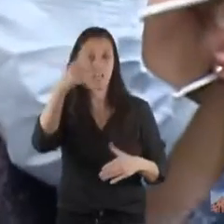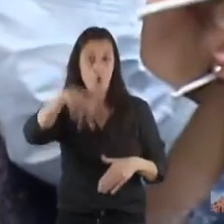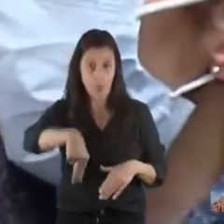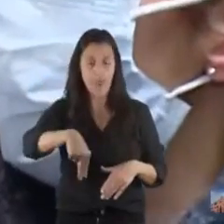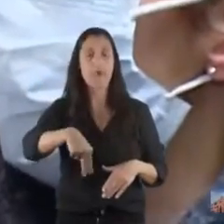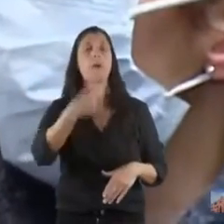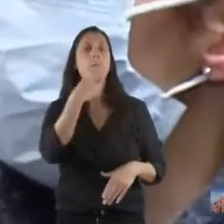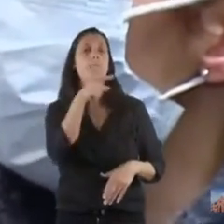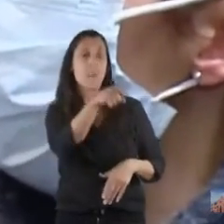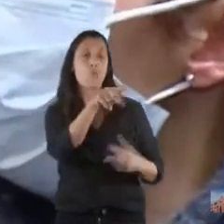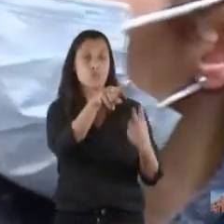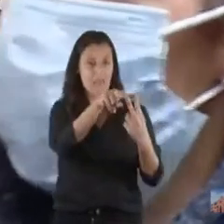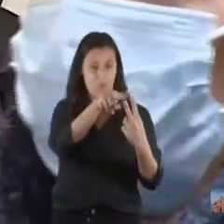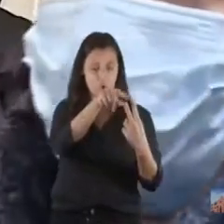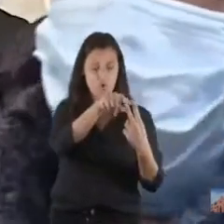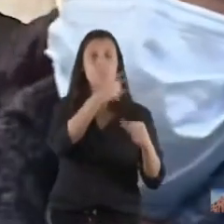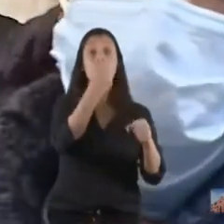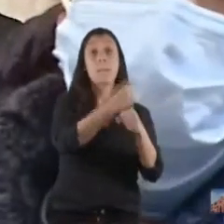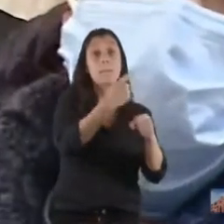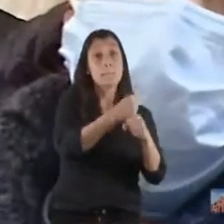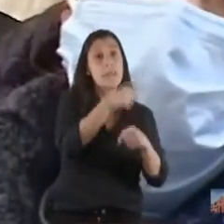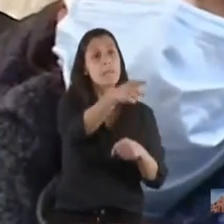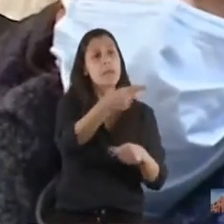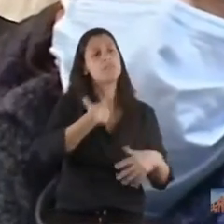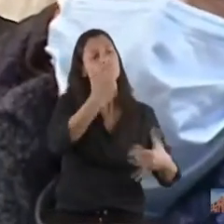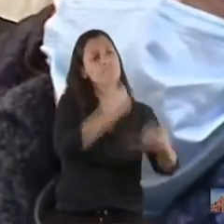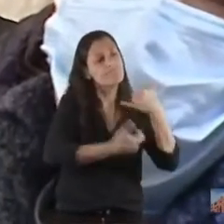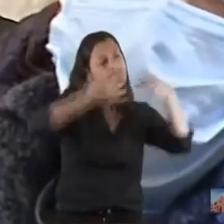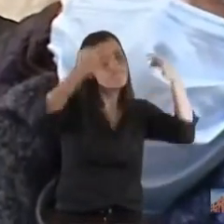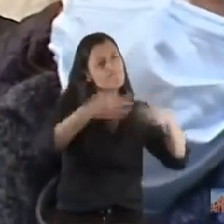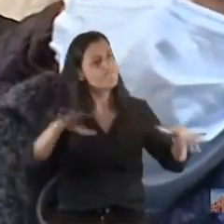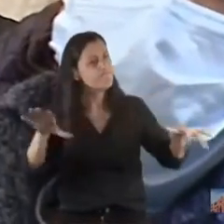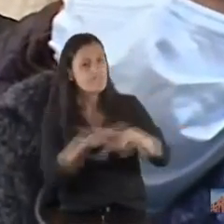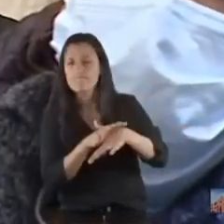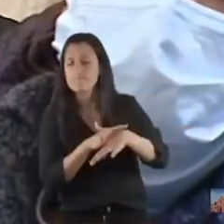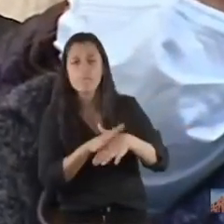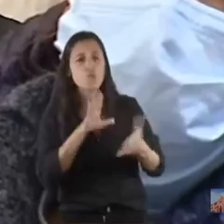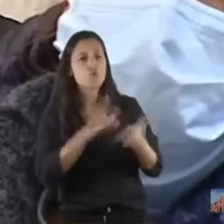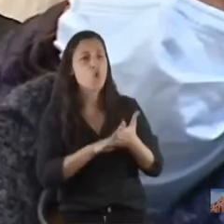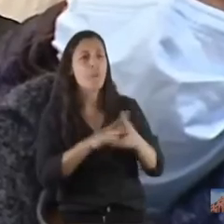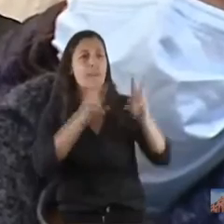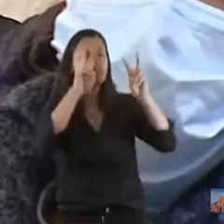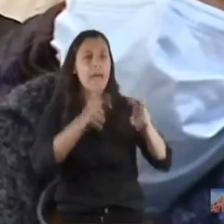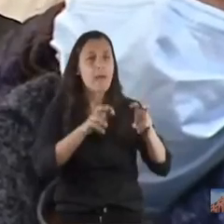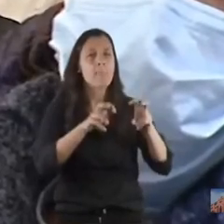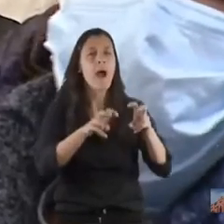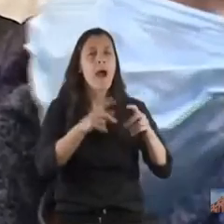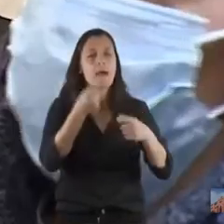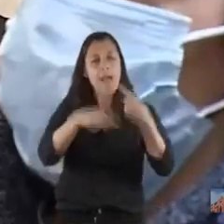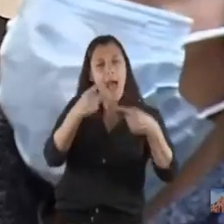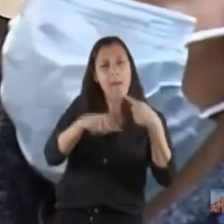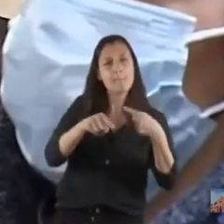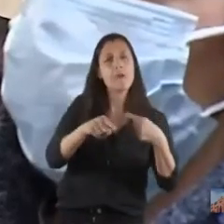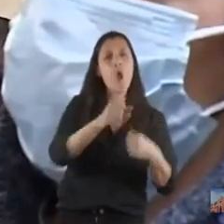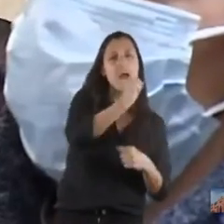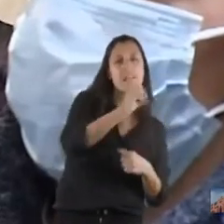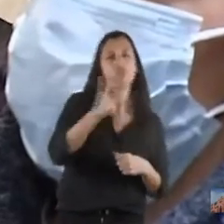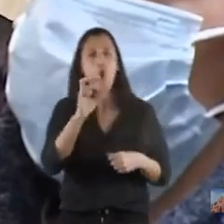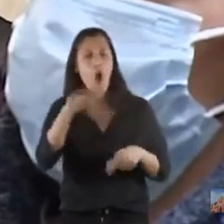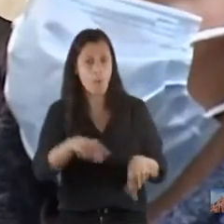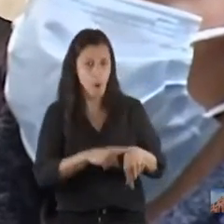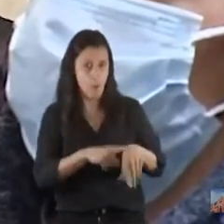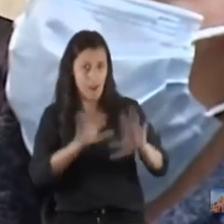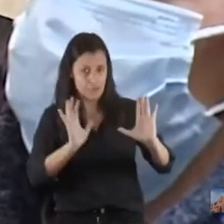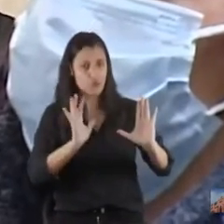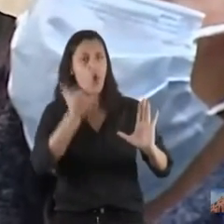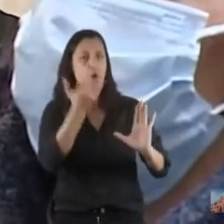dos preguntas primero precisiones sobre el canje y la cuestión monetaria que hay algunas referencias